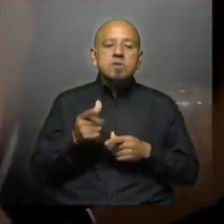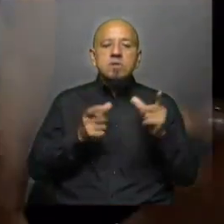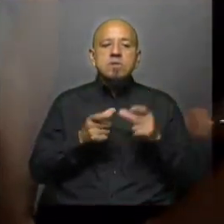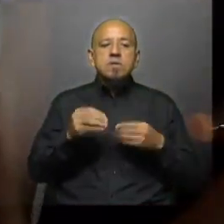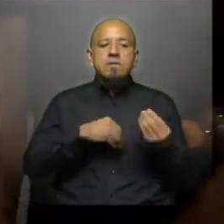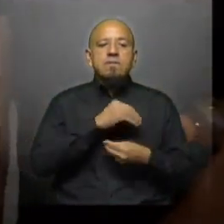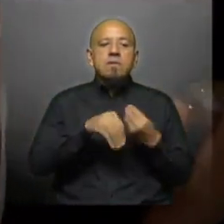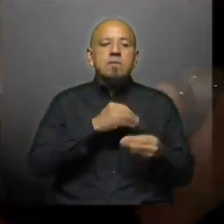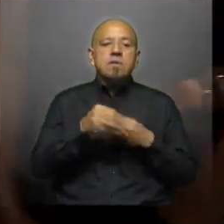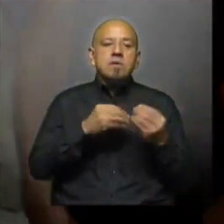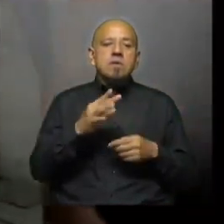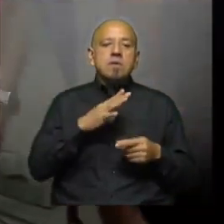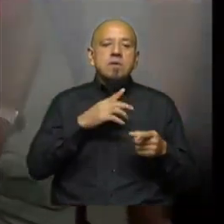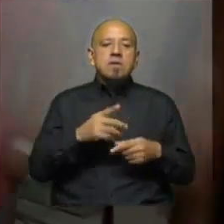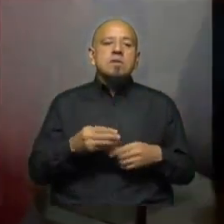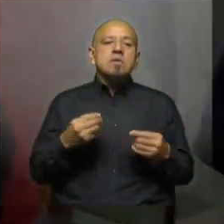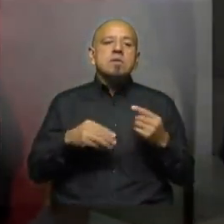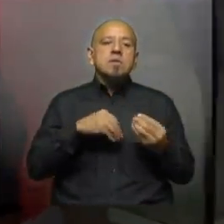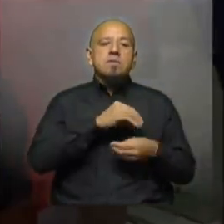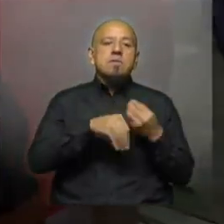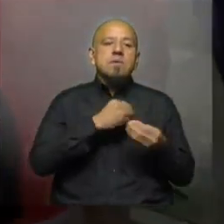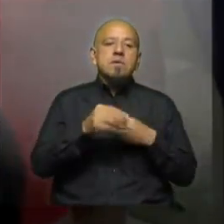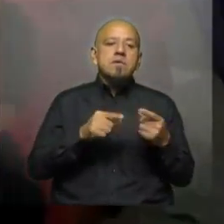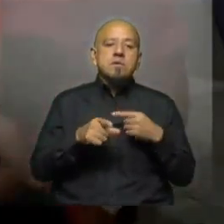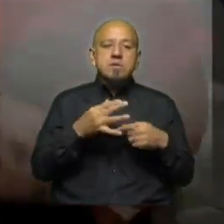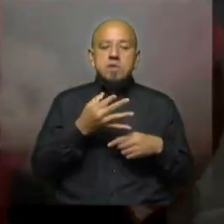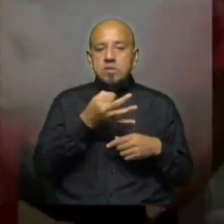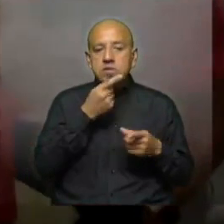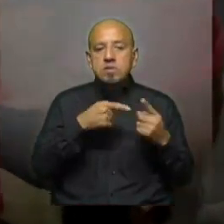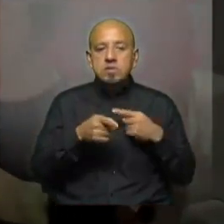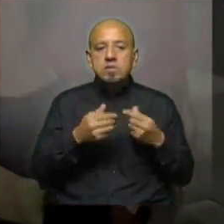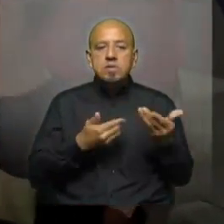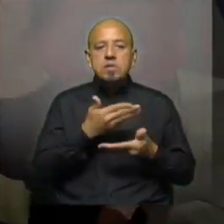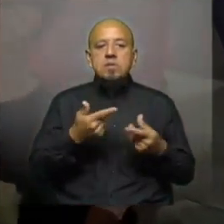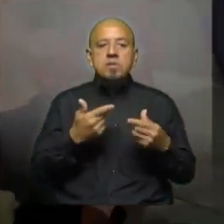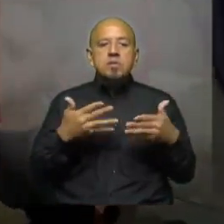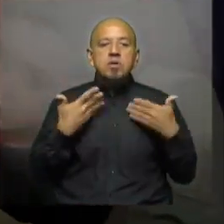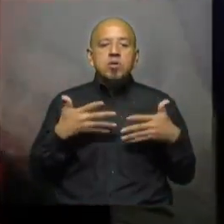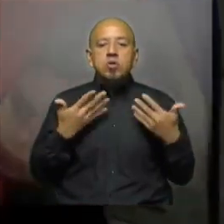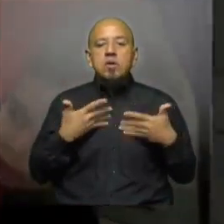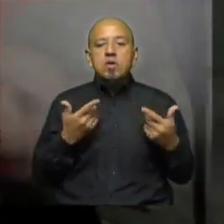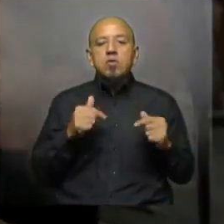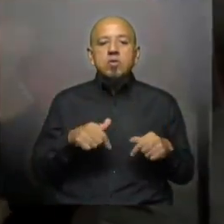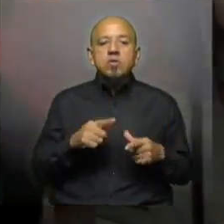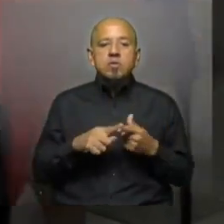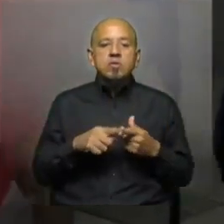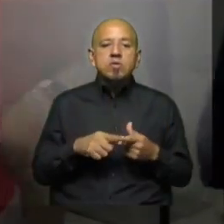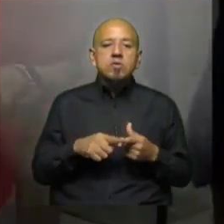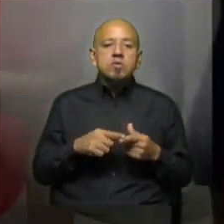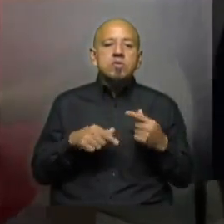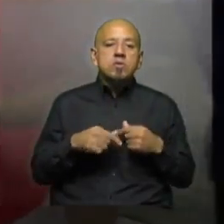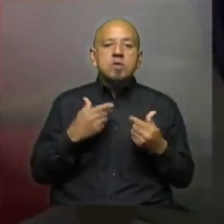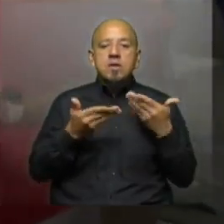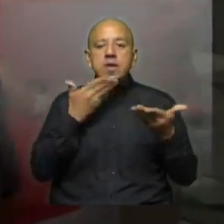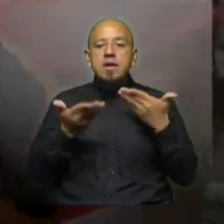familia, en fin, toda la familia acá. Y quiero decir, compartir con ustedes una gran alegría que tengo hoy. Estamos cerrando el